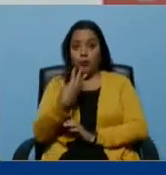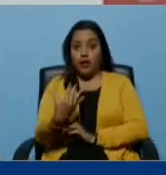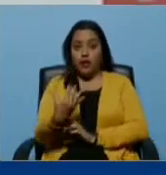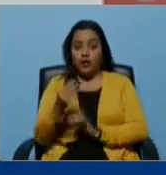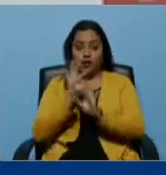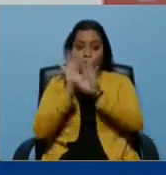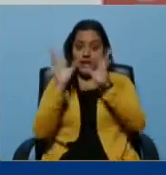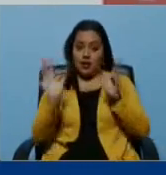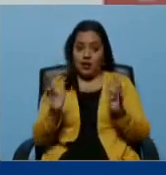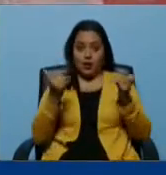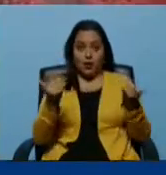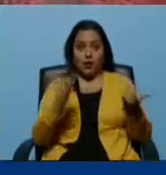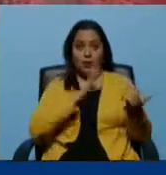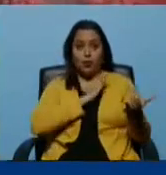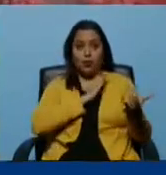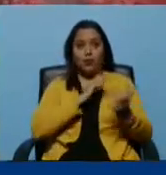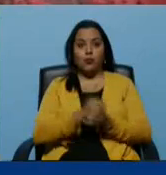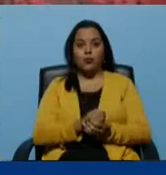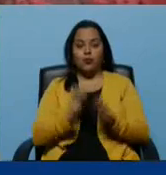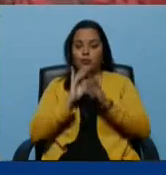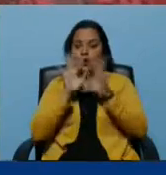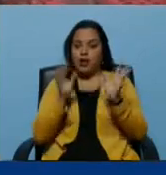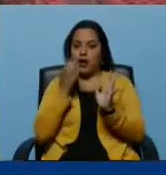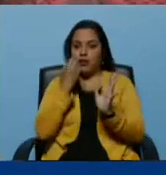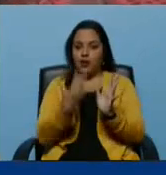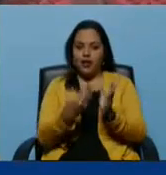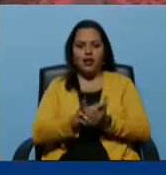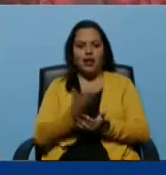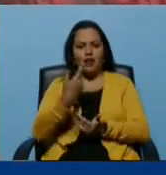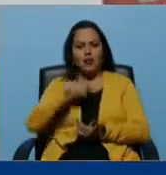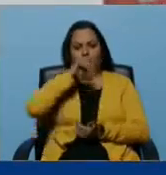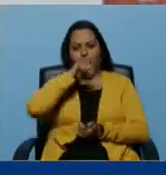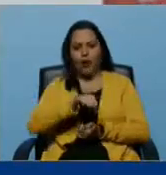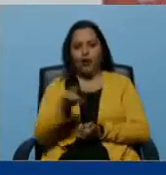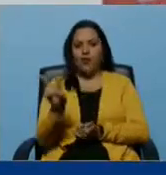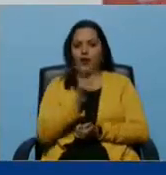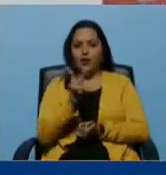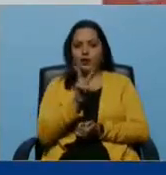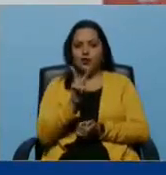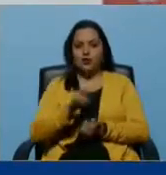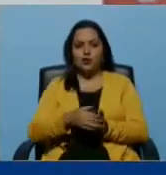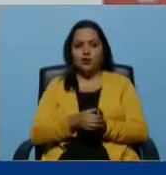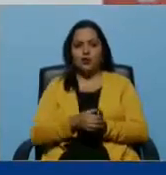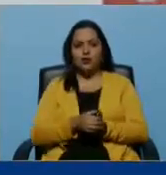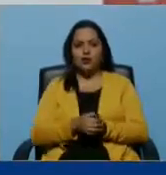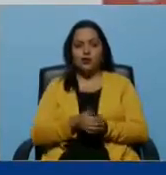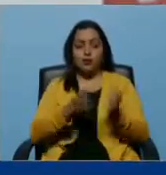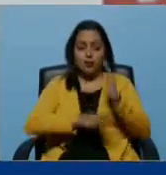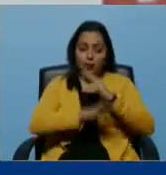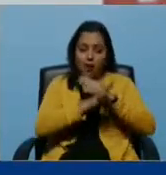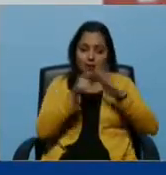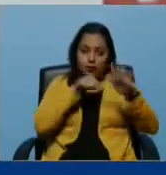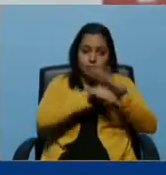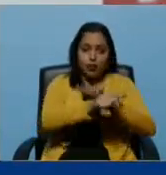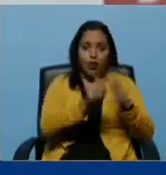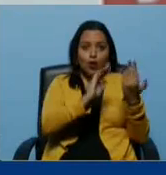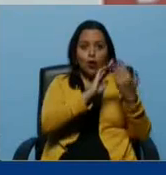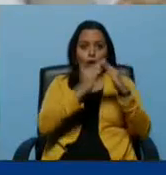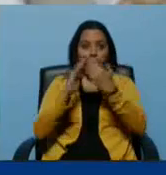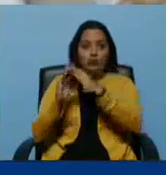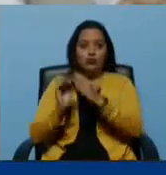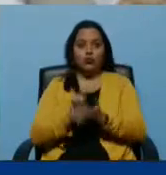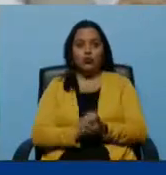tenemos, brillante y hermosa, apasionada por Venezuela, se vaya barrio adentro, se vaya barrio